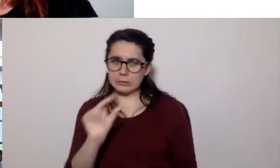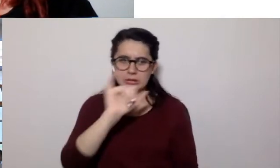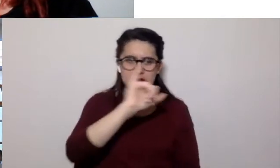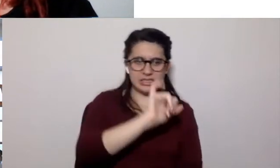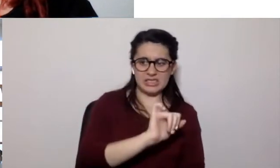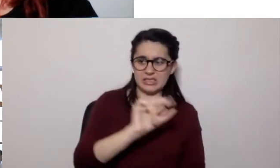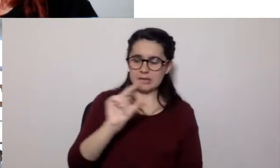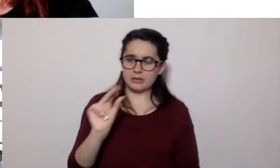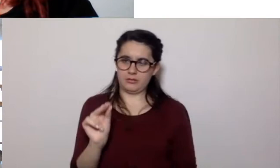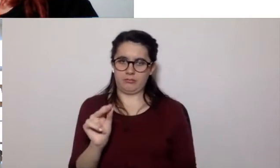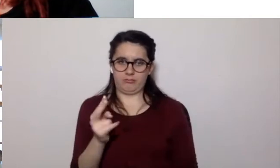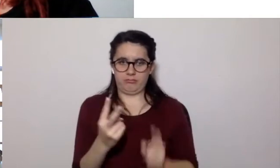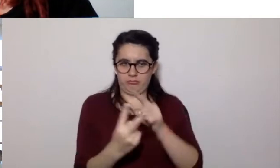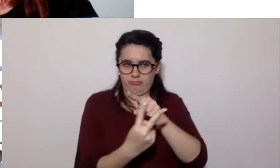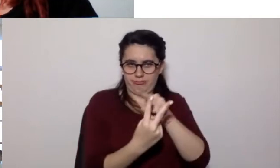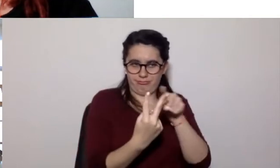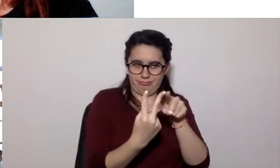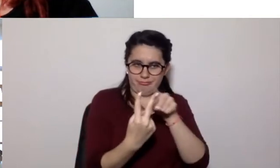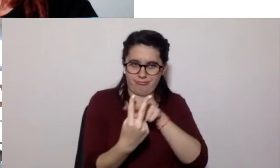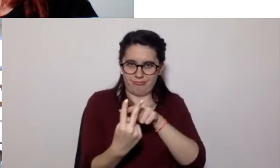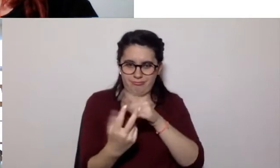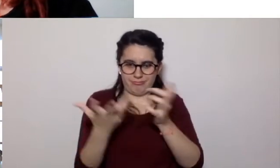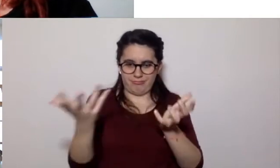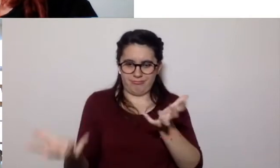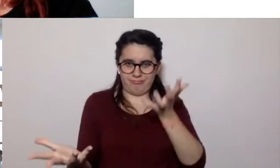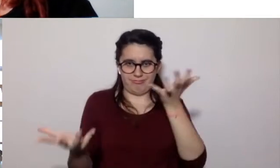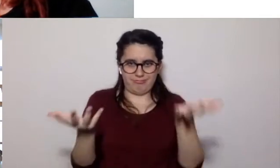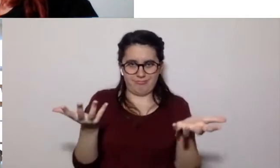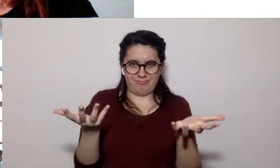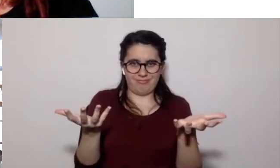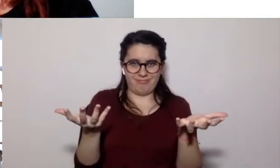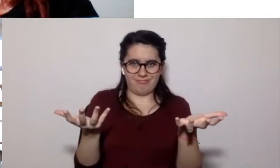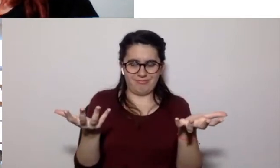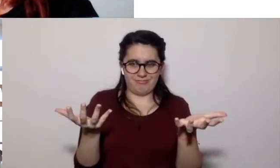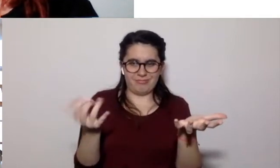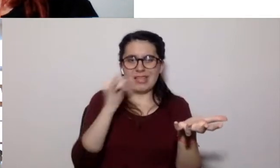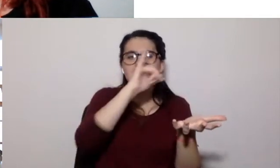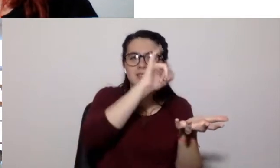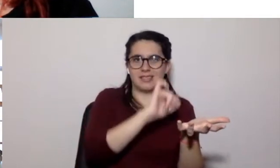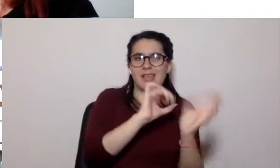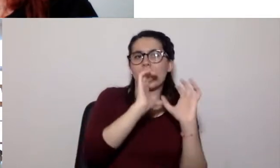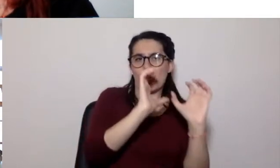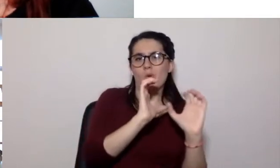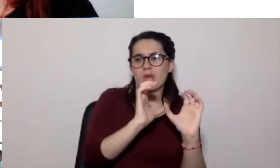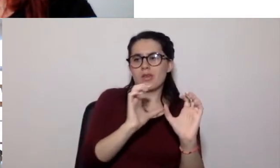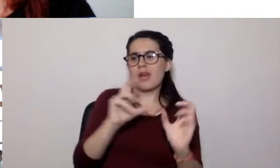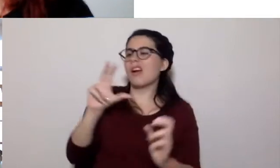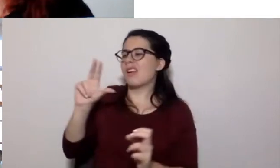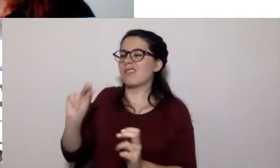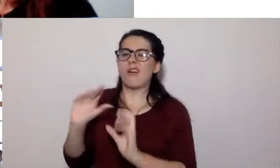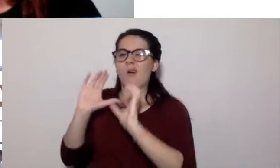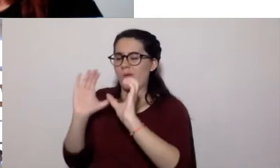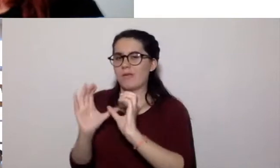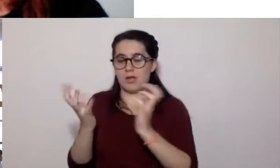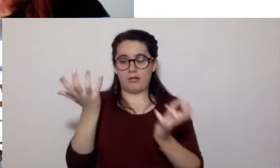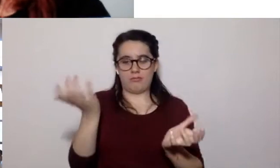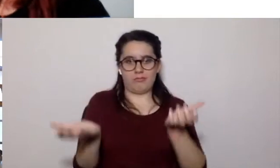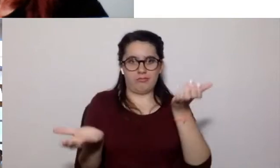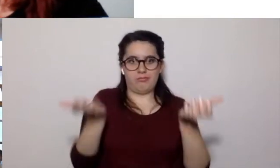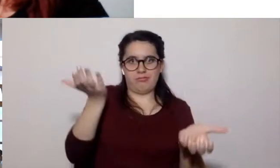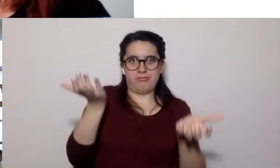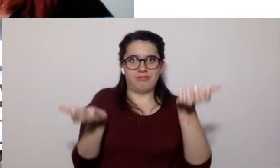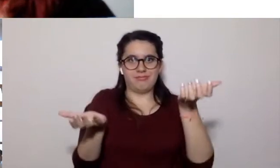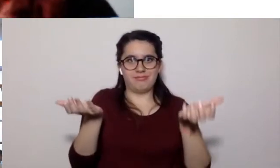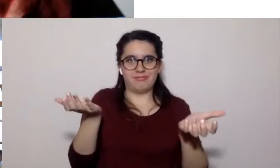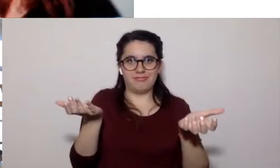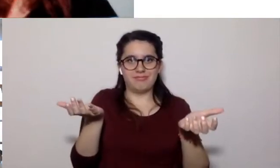que cuidar, las dos partes, ¿no? De un lado y del otro. El de me cuido y el de no me cuido, ¿no? Claro. Ajá.